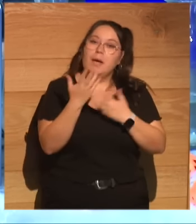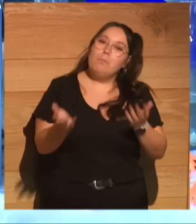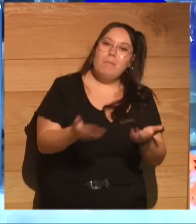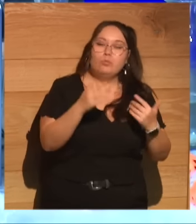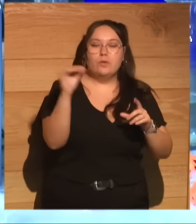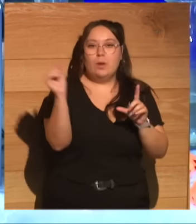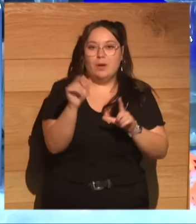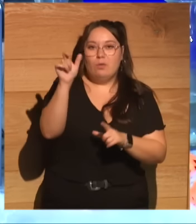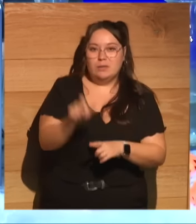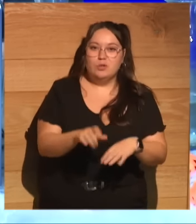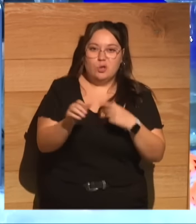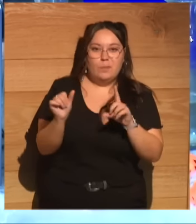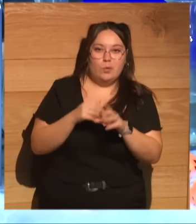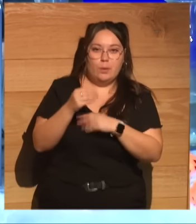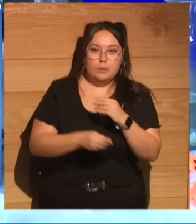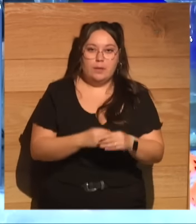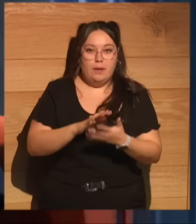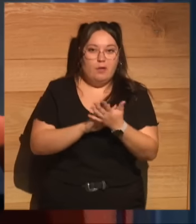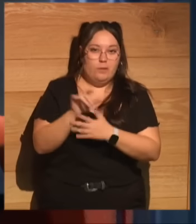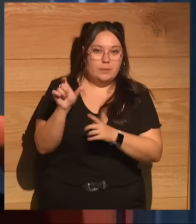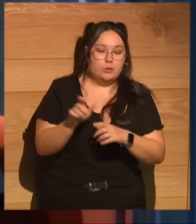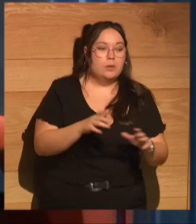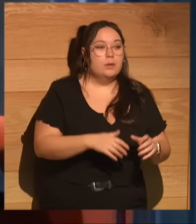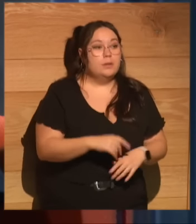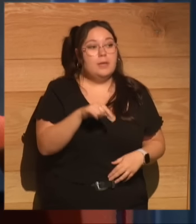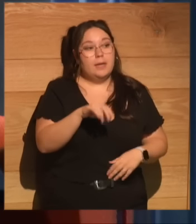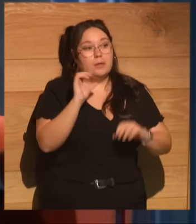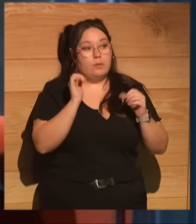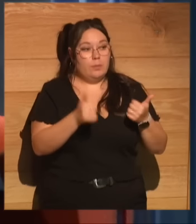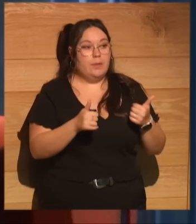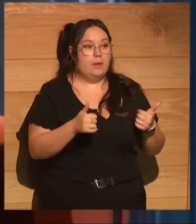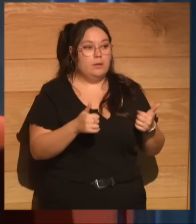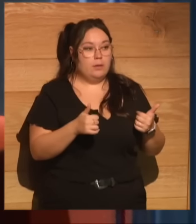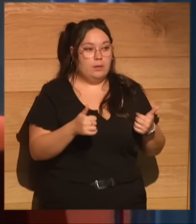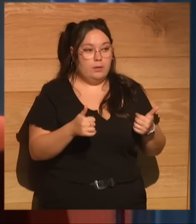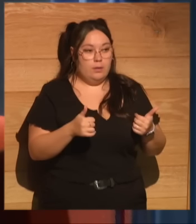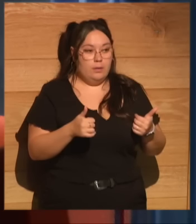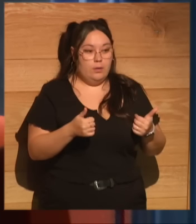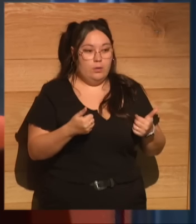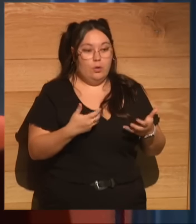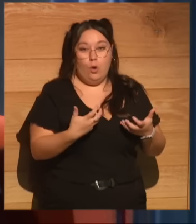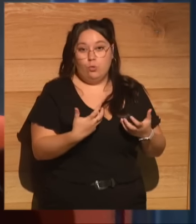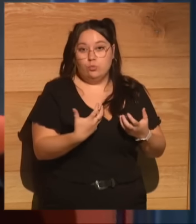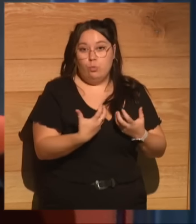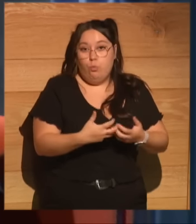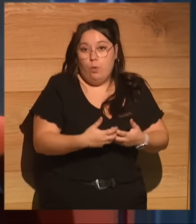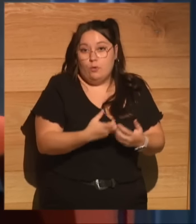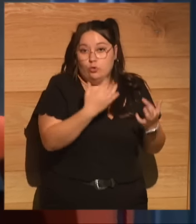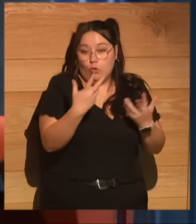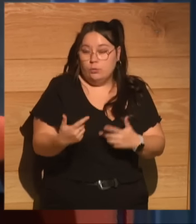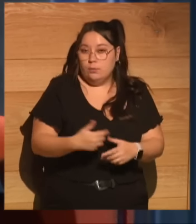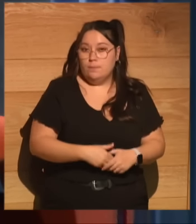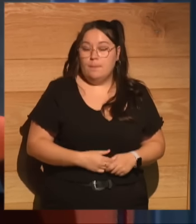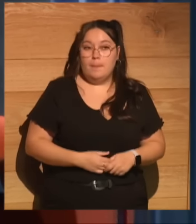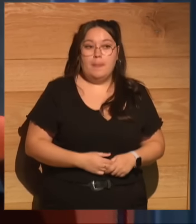película a este tío. Vamos a hacer una película y aquí es donde empiezan los huevos contados. Expresión de Rodrigo que me voy a